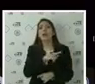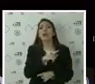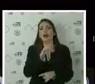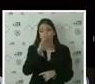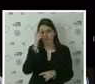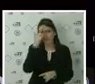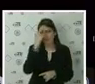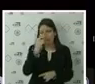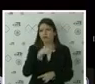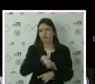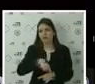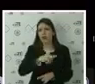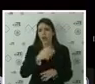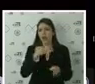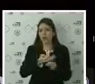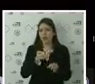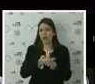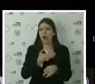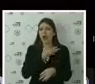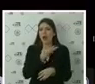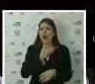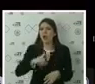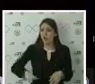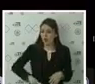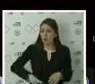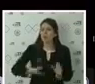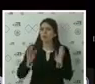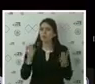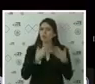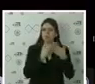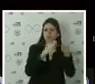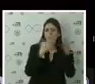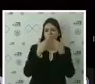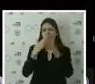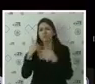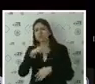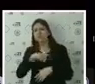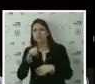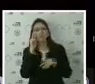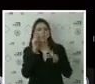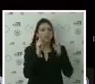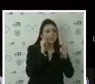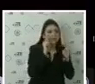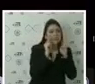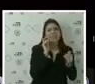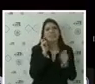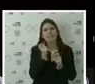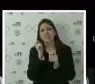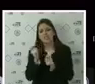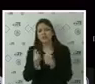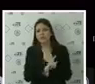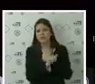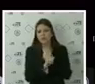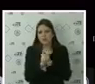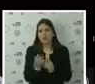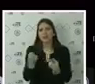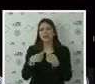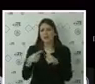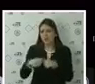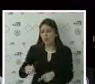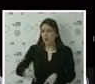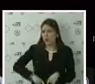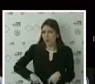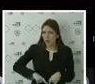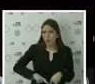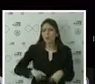ya estamos viviendo actualmente un gobierno abierto, un gobierno en el cual ya hay audiencias públicas por parte de los